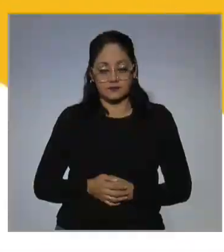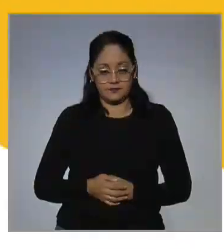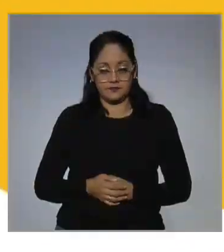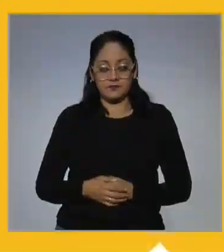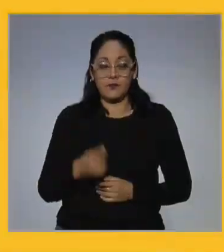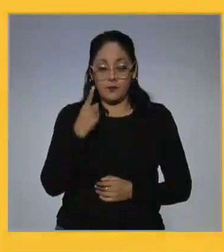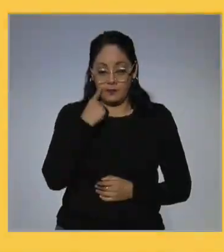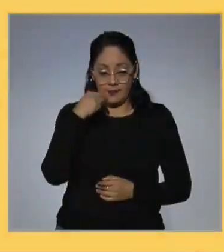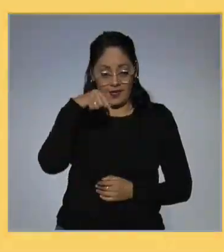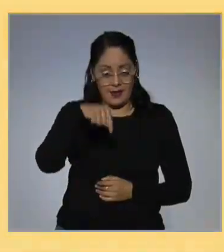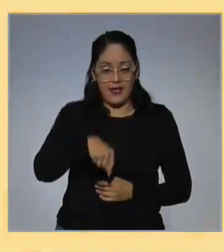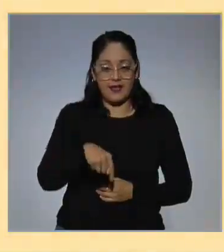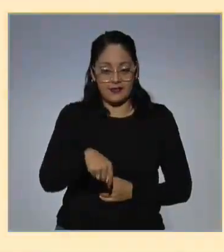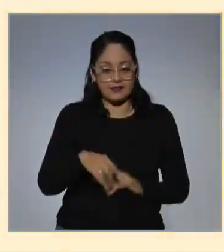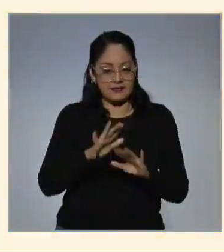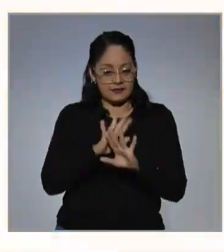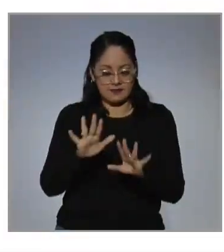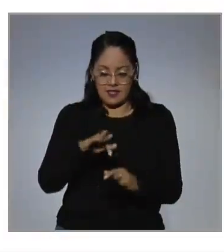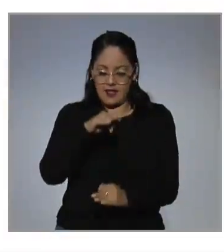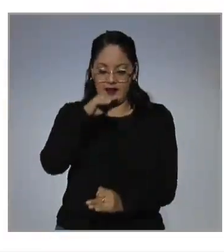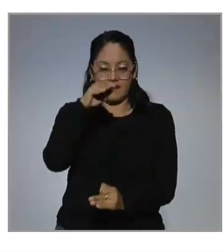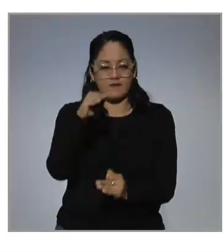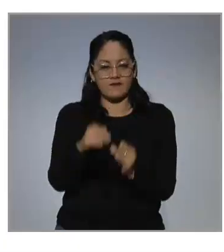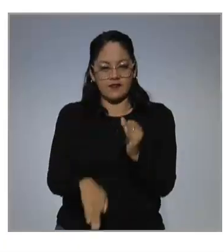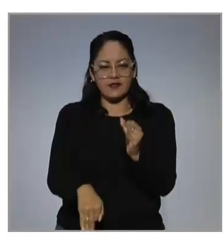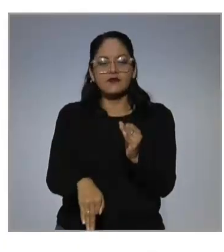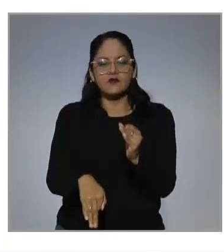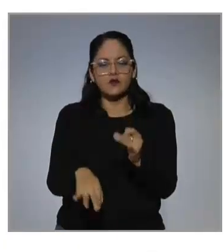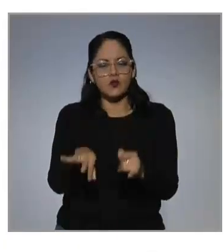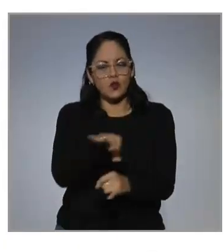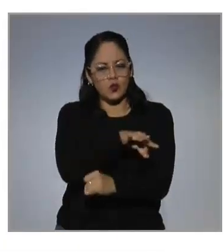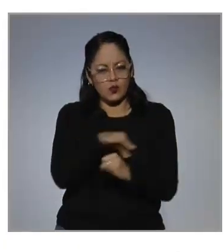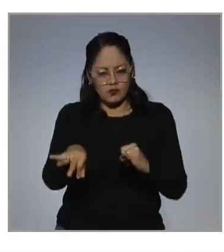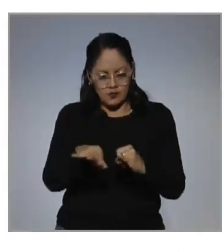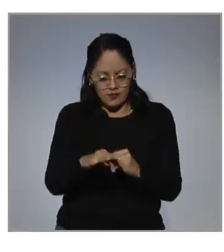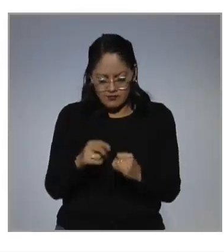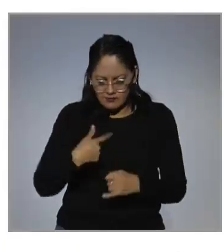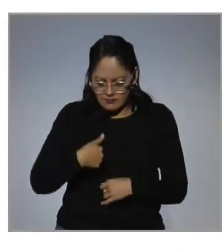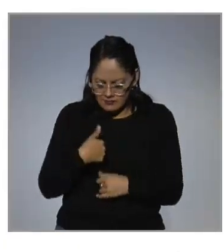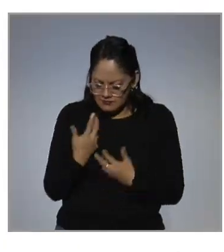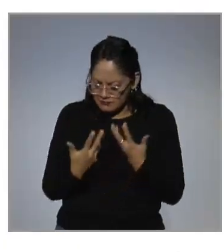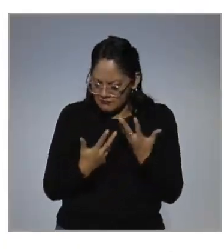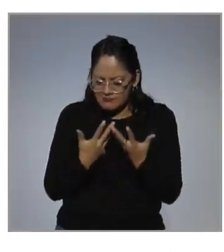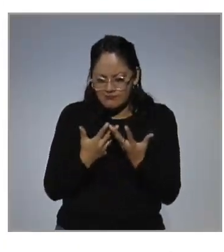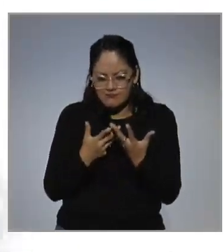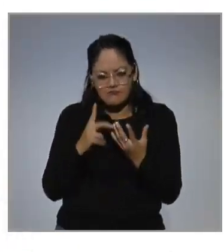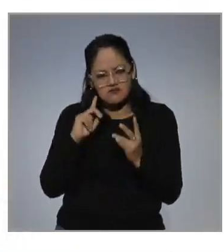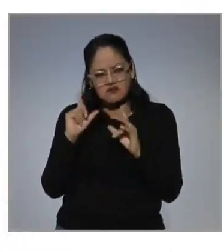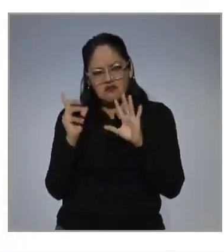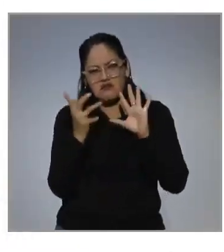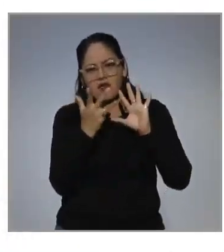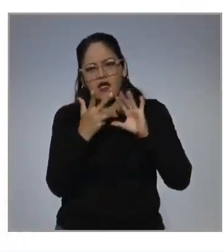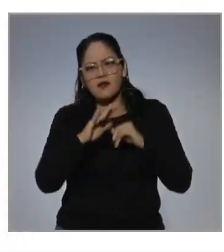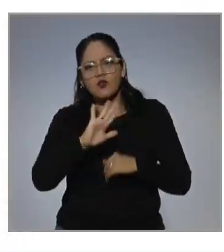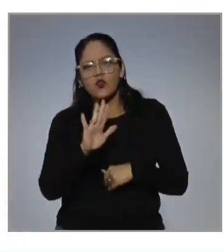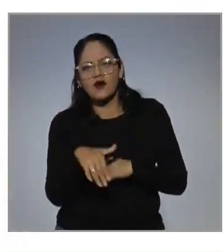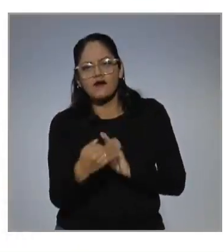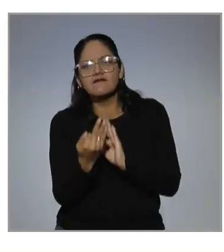Heme aquí, ya al final, y todavía no sé qué cara le daré a la